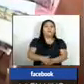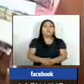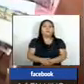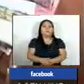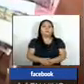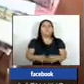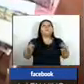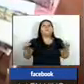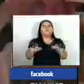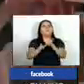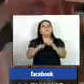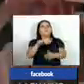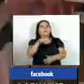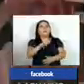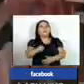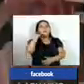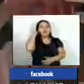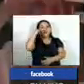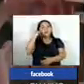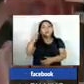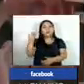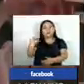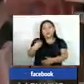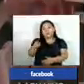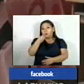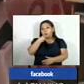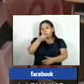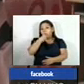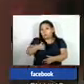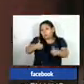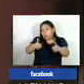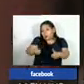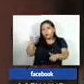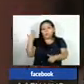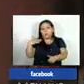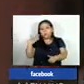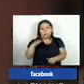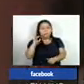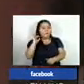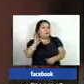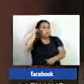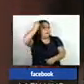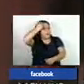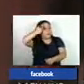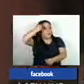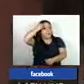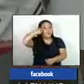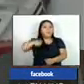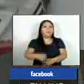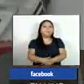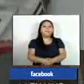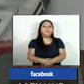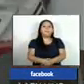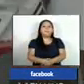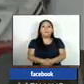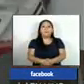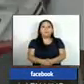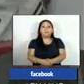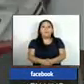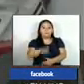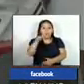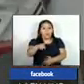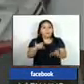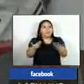deja de lado la importancia de los hábitos nutricionales para que los niños destaquen en su aprendizaje. Pero ahora podemos